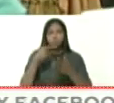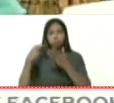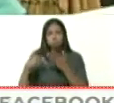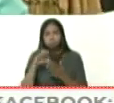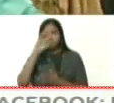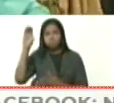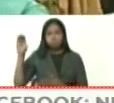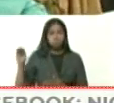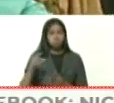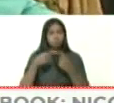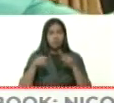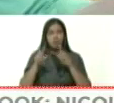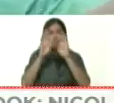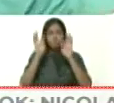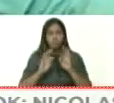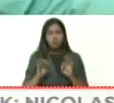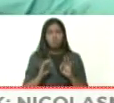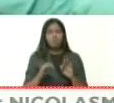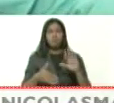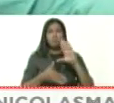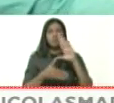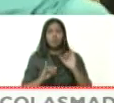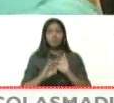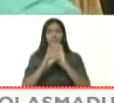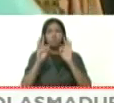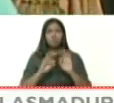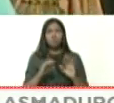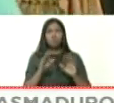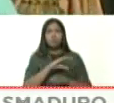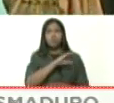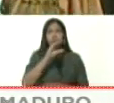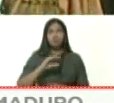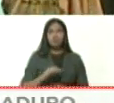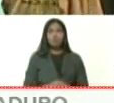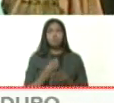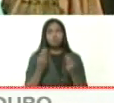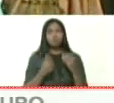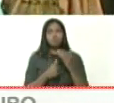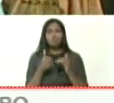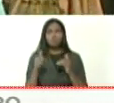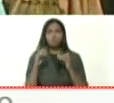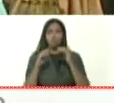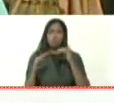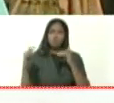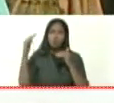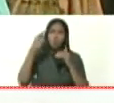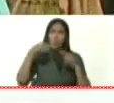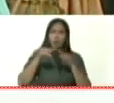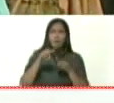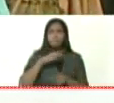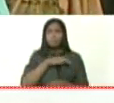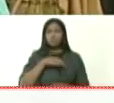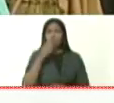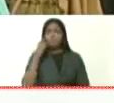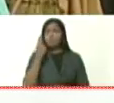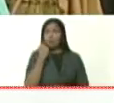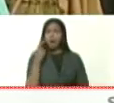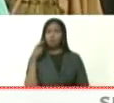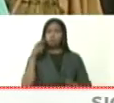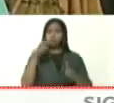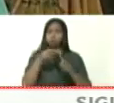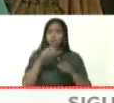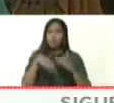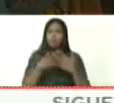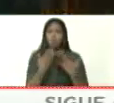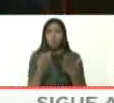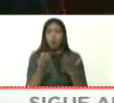otros países, hermanos, de América Latina y el Caribe. Y mucho más allá, la misión Milagro ha llegado inclusive